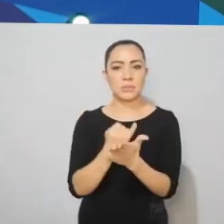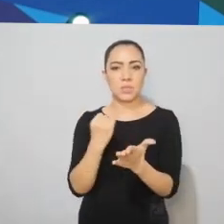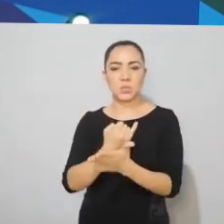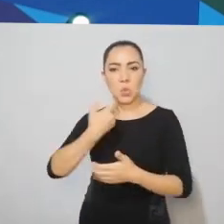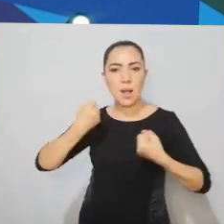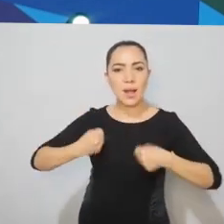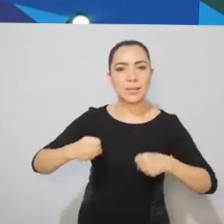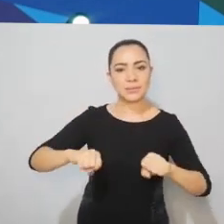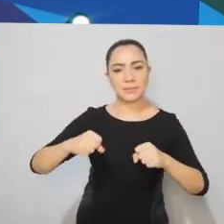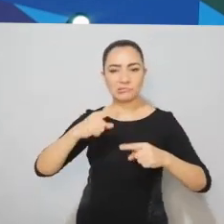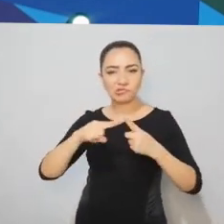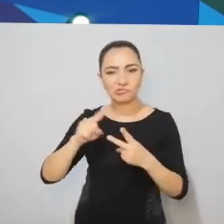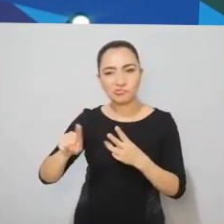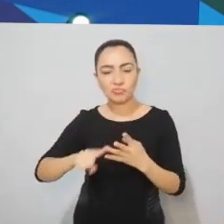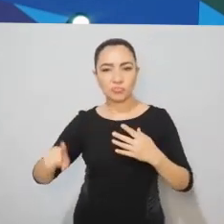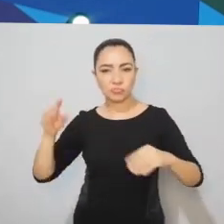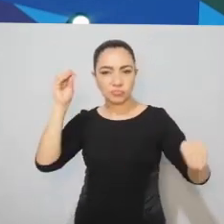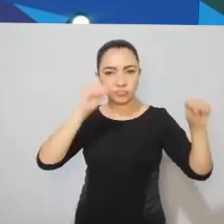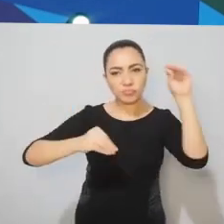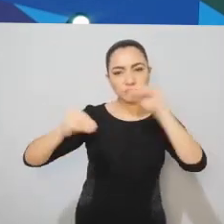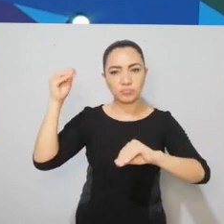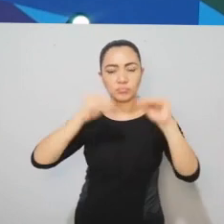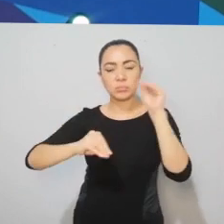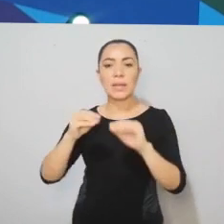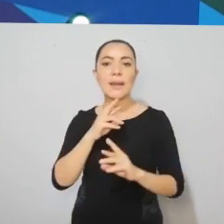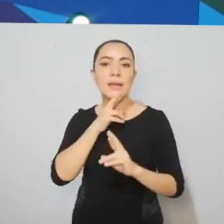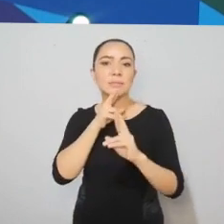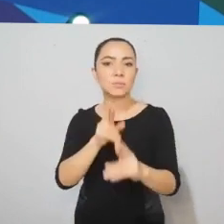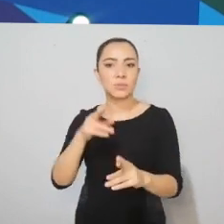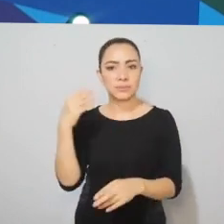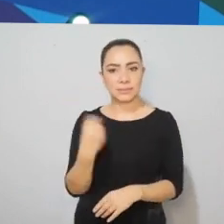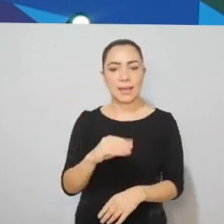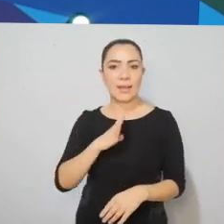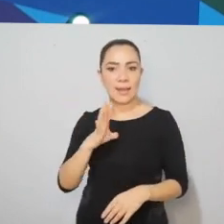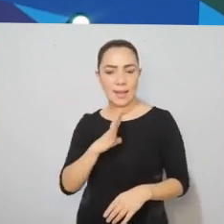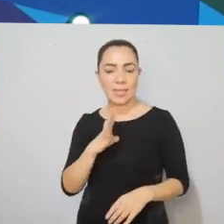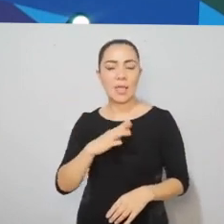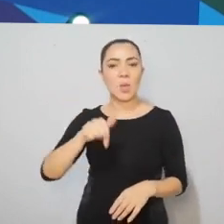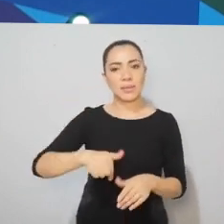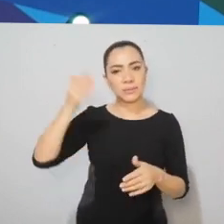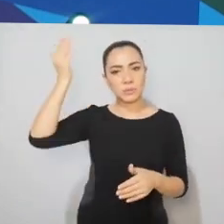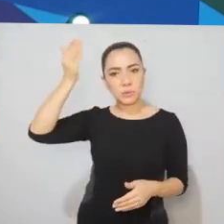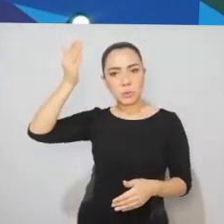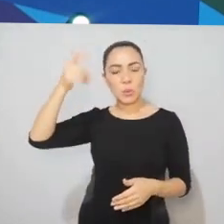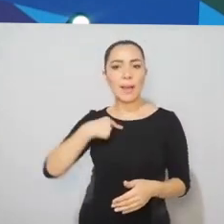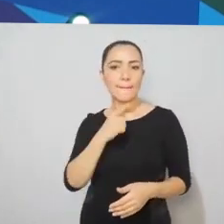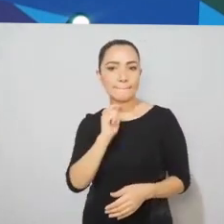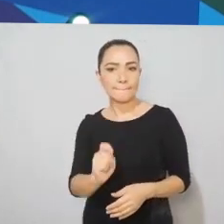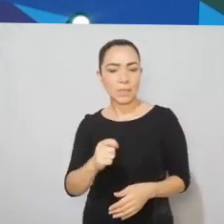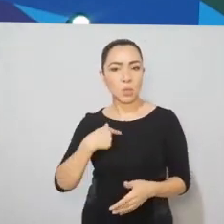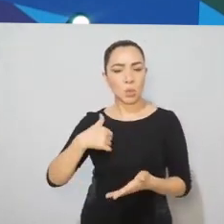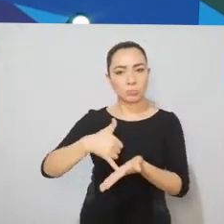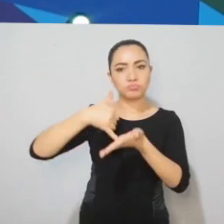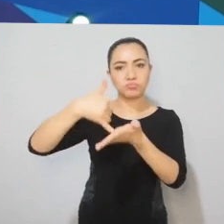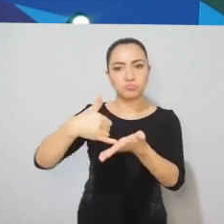producción del conocimiento. La respuesta que han dado a este Congreso es el mejor reconocimiento